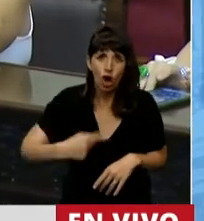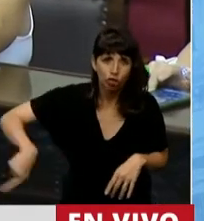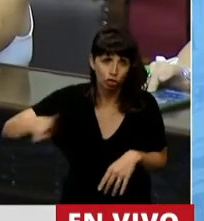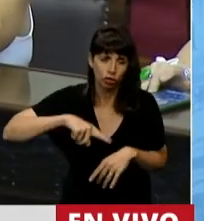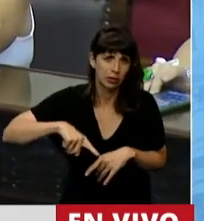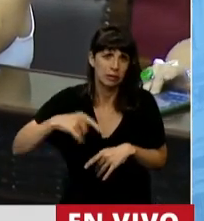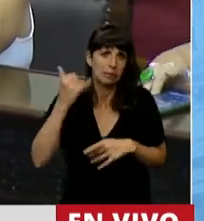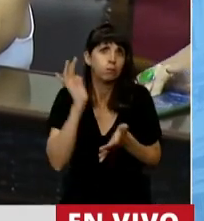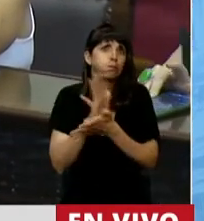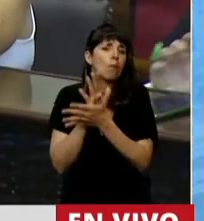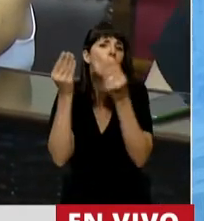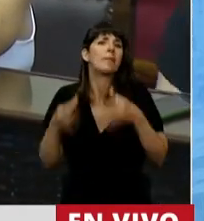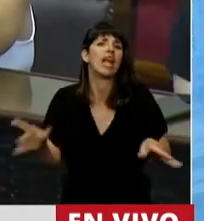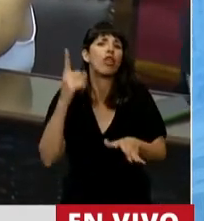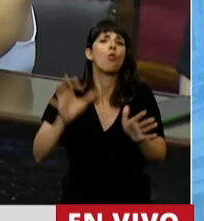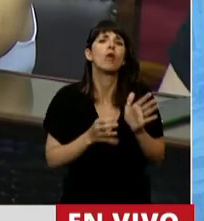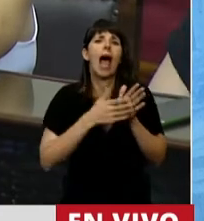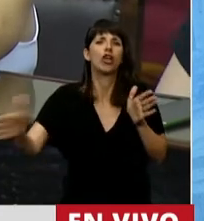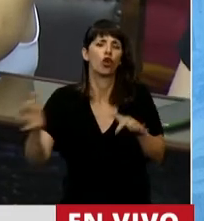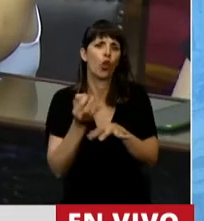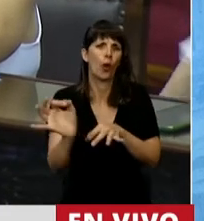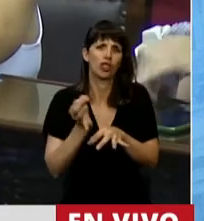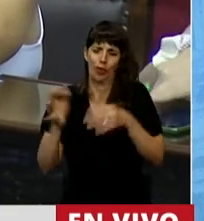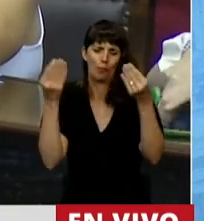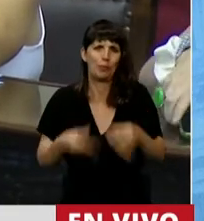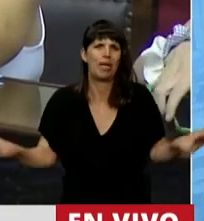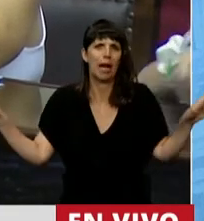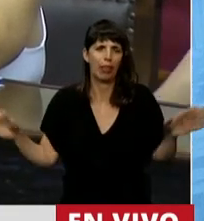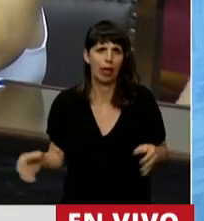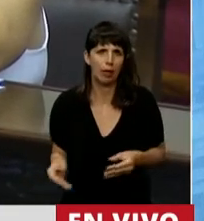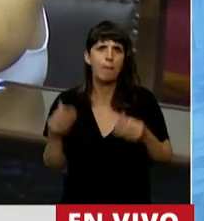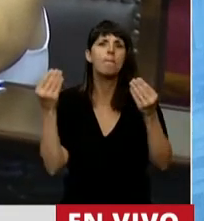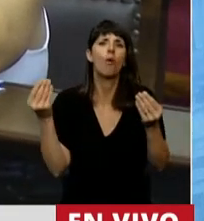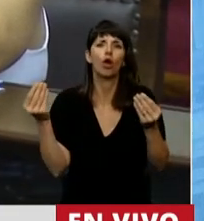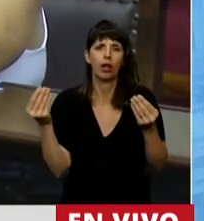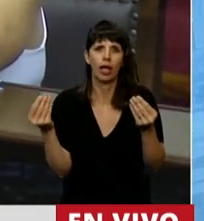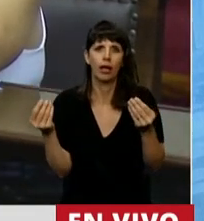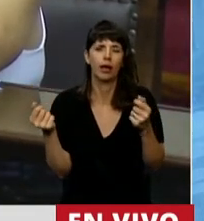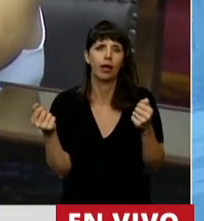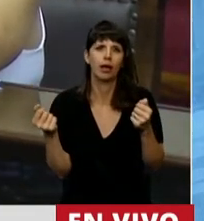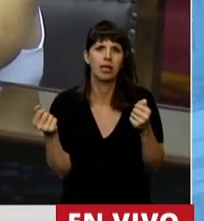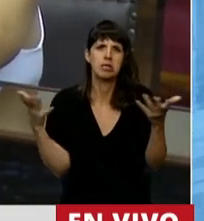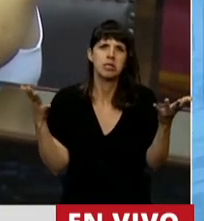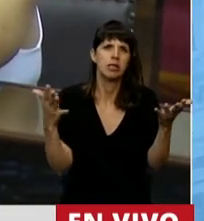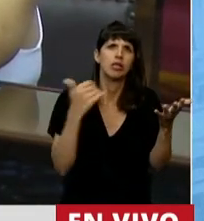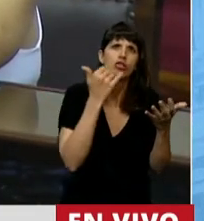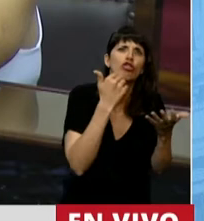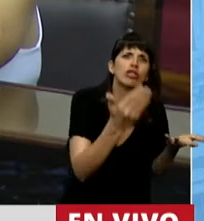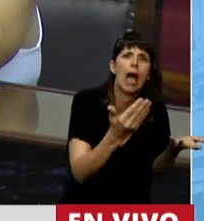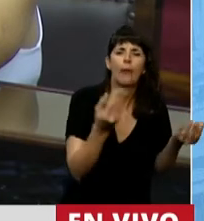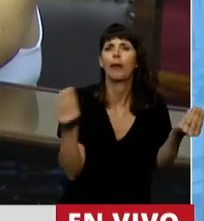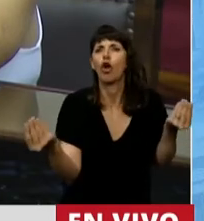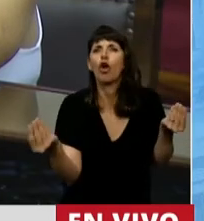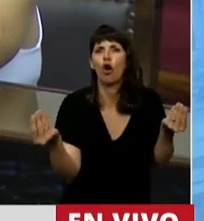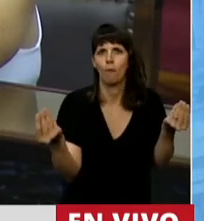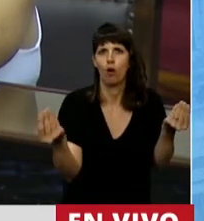año de educación porque no se tuvo nunca ni idea de qué hacer con respecto